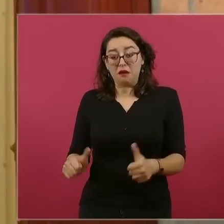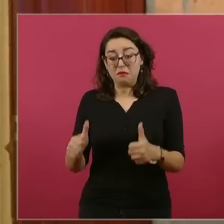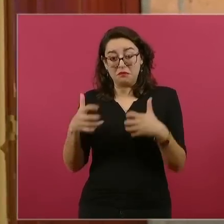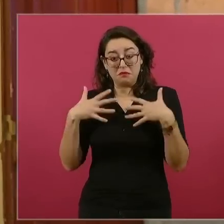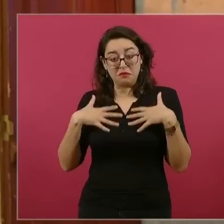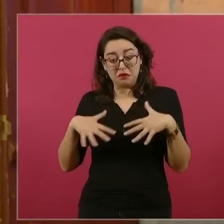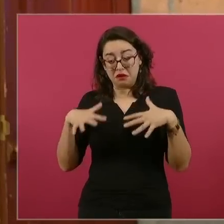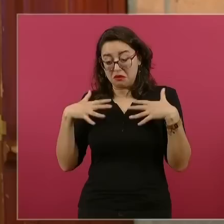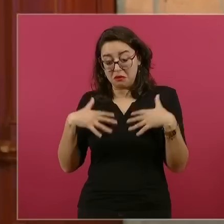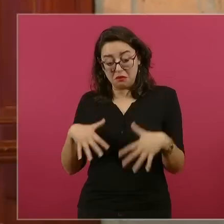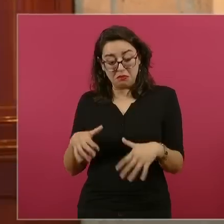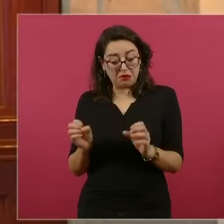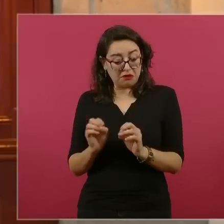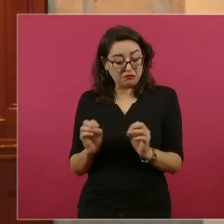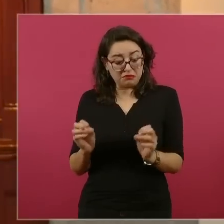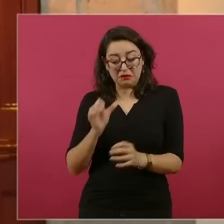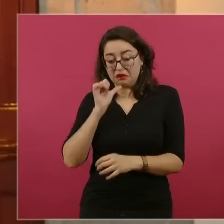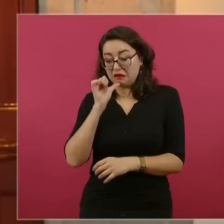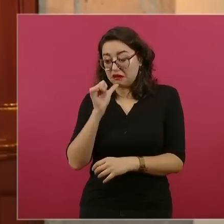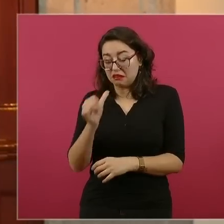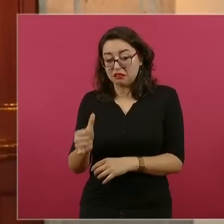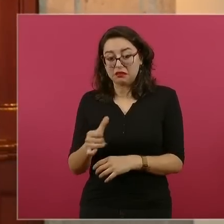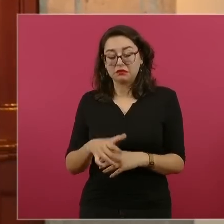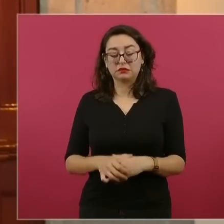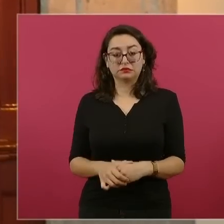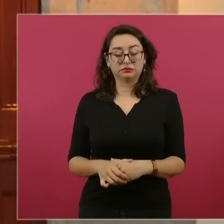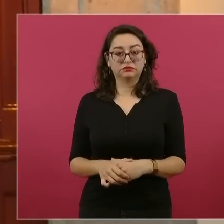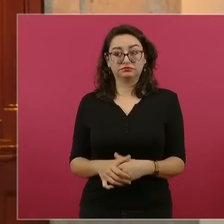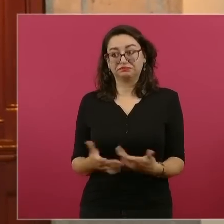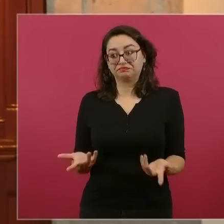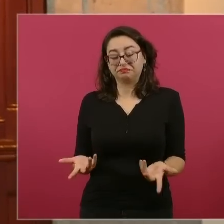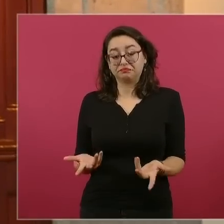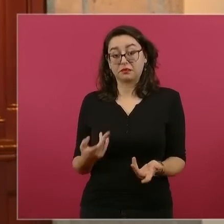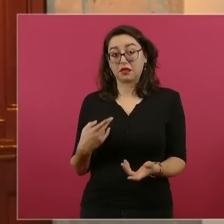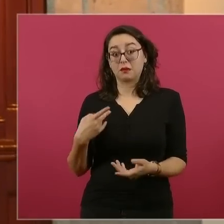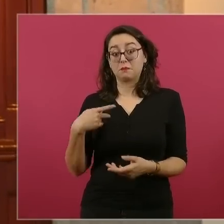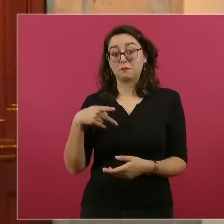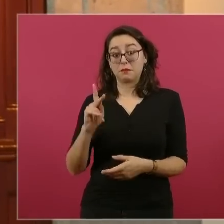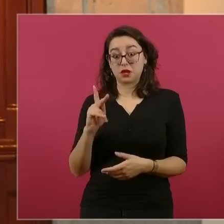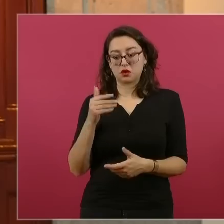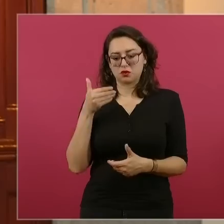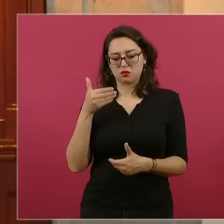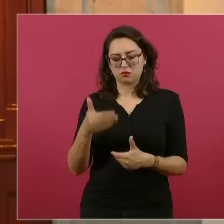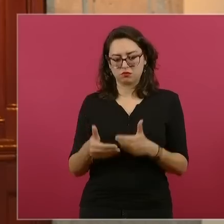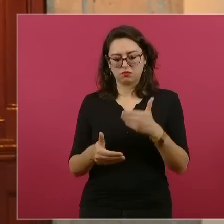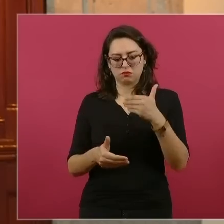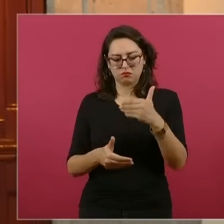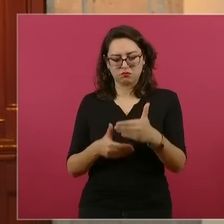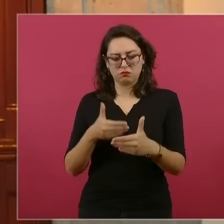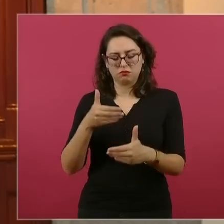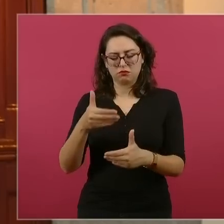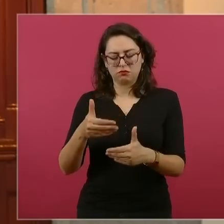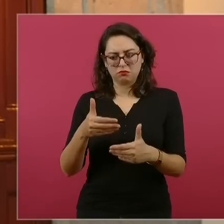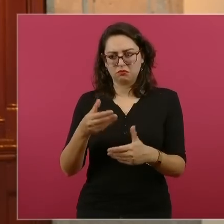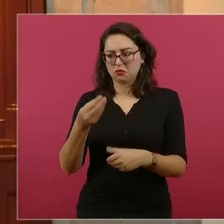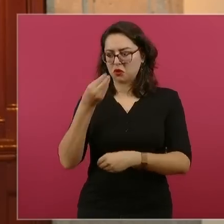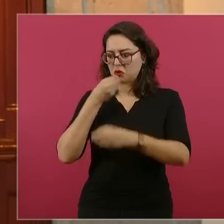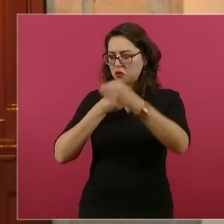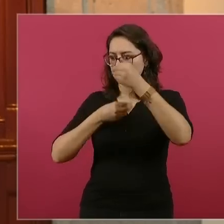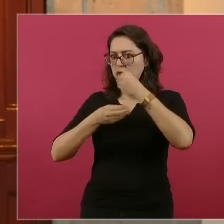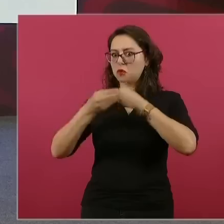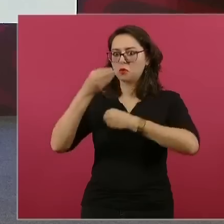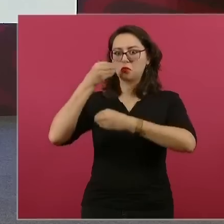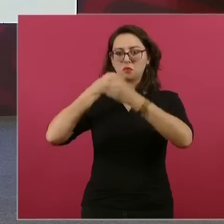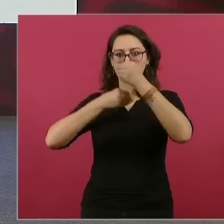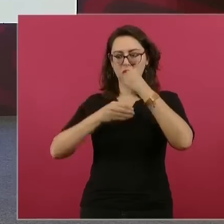coman menos mal, usen ropa y calzado y dejen de tener petate